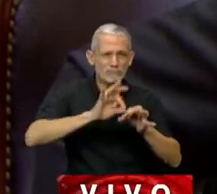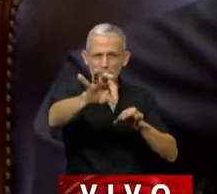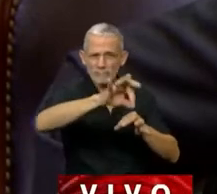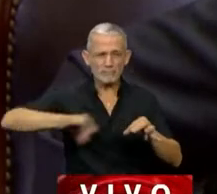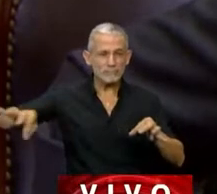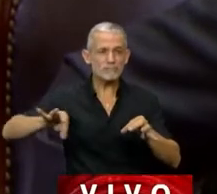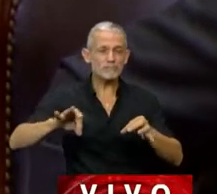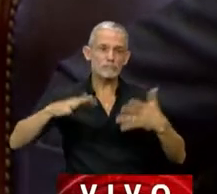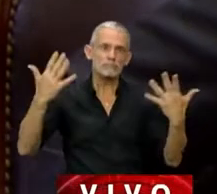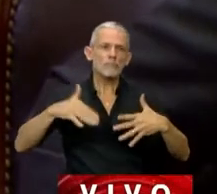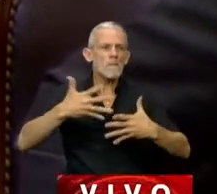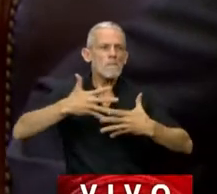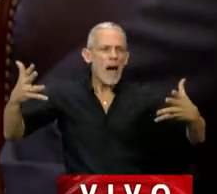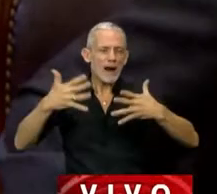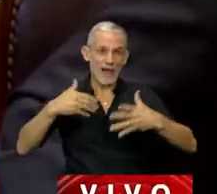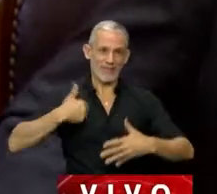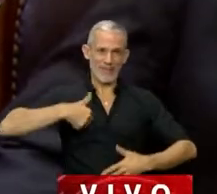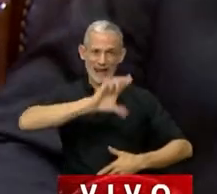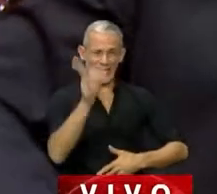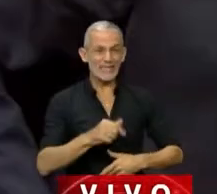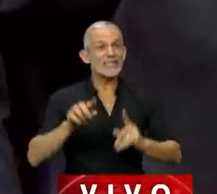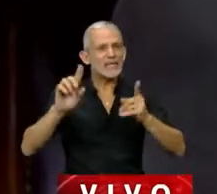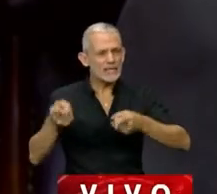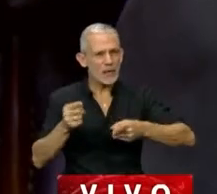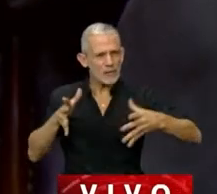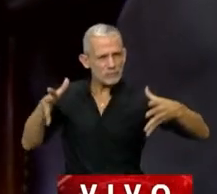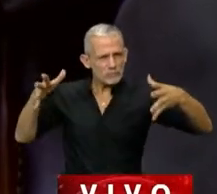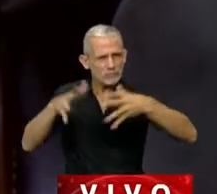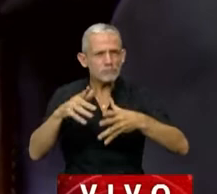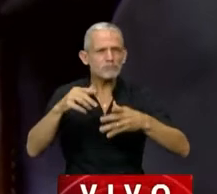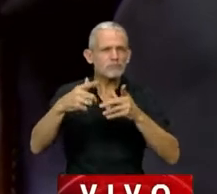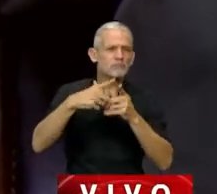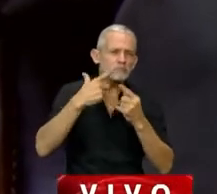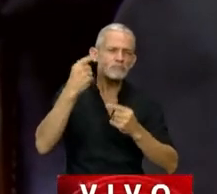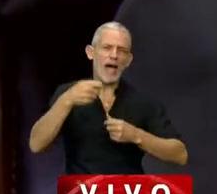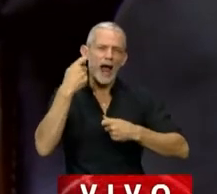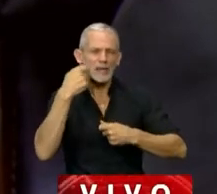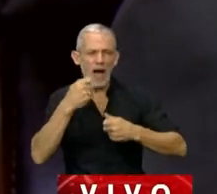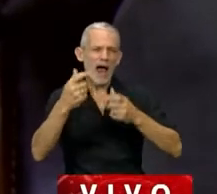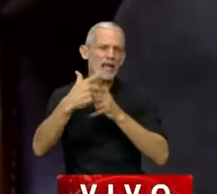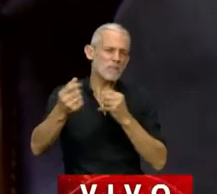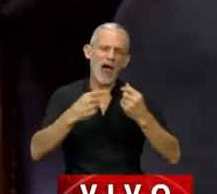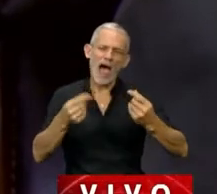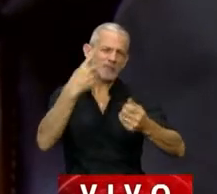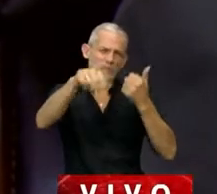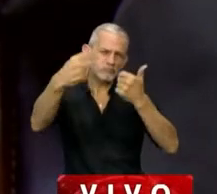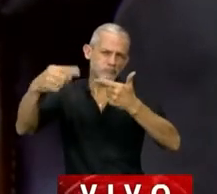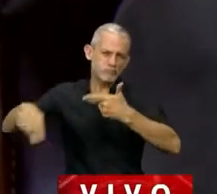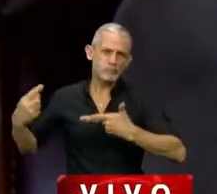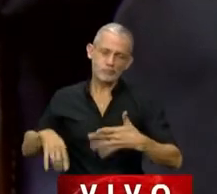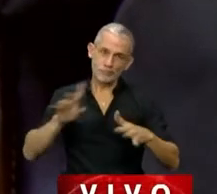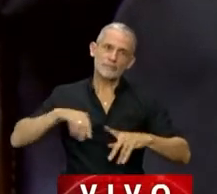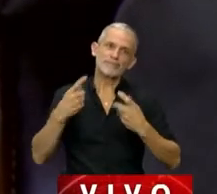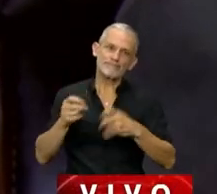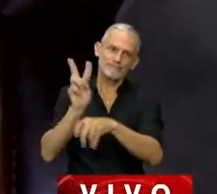el segundo golfo más extenso del país y también concentra una enorme biodiversidad que buscamos y